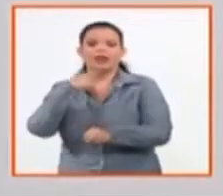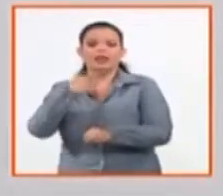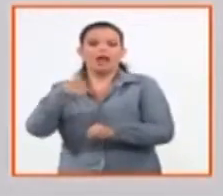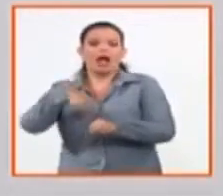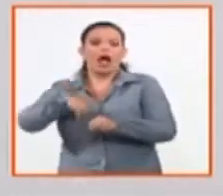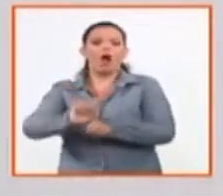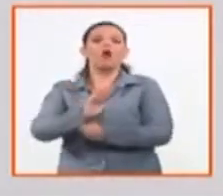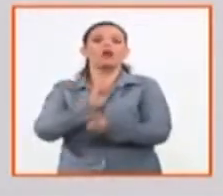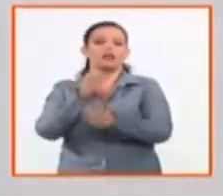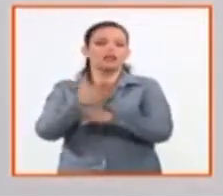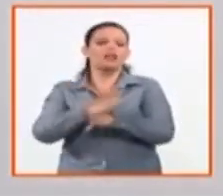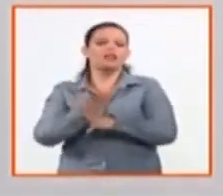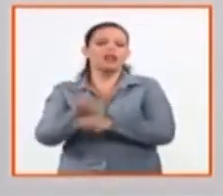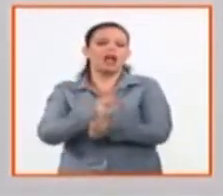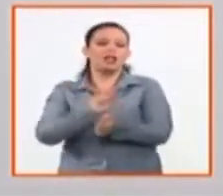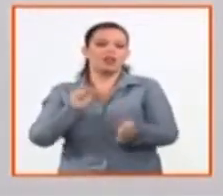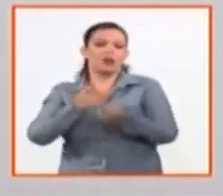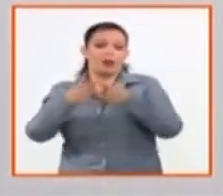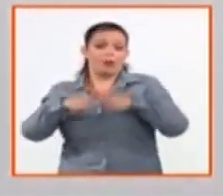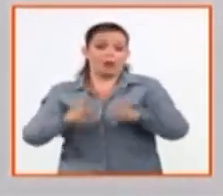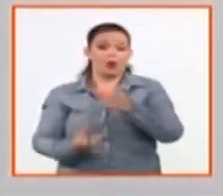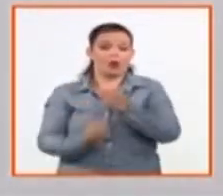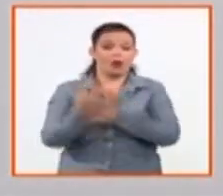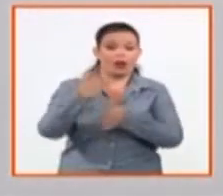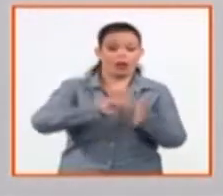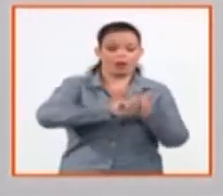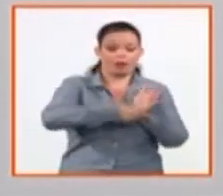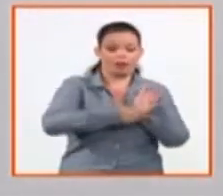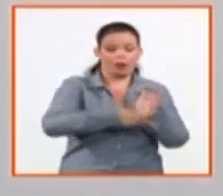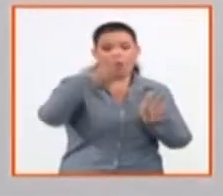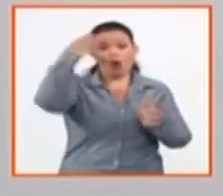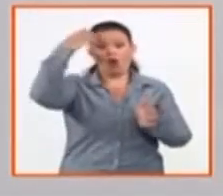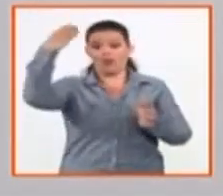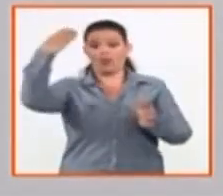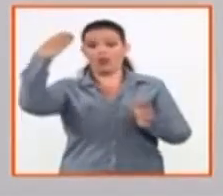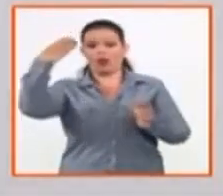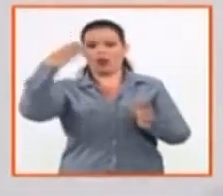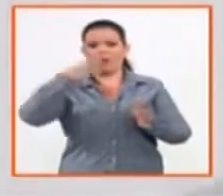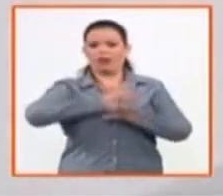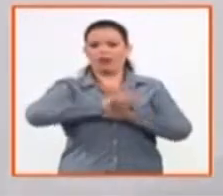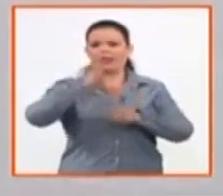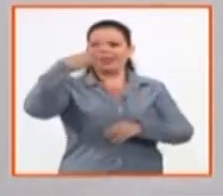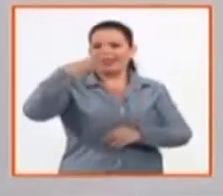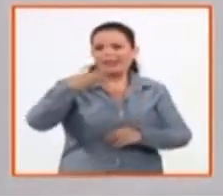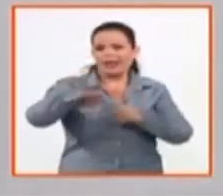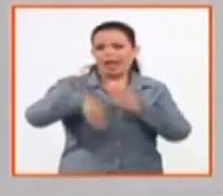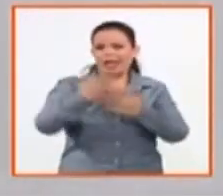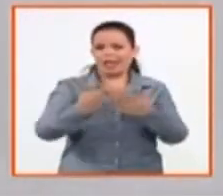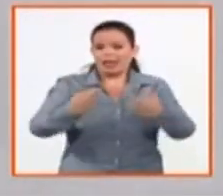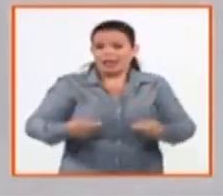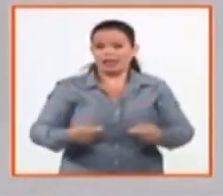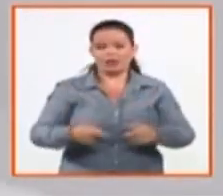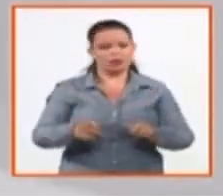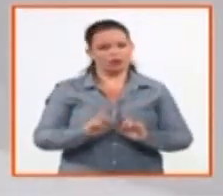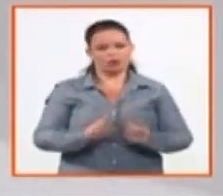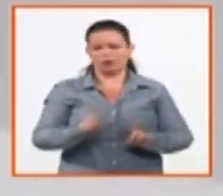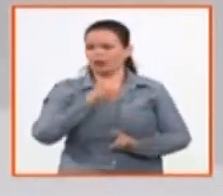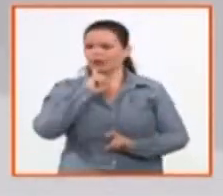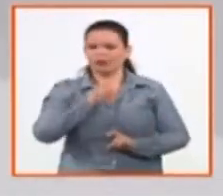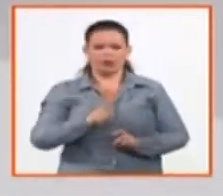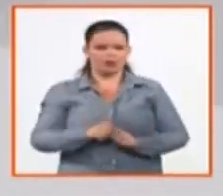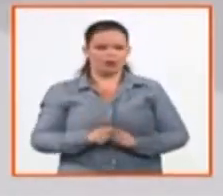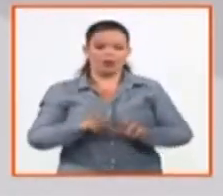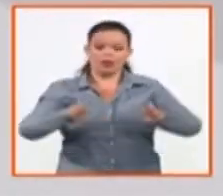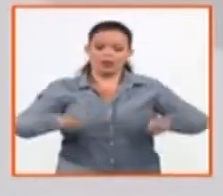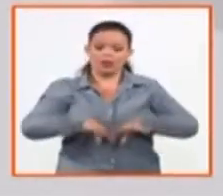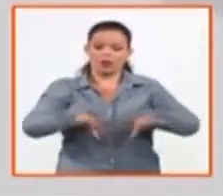un gobierno, eso no se puede hacer en tres días más en las condiciones actuales, donde muchos de los que apoyaron a Estados Unidos quieren irse,